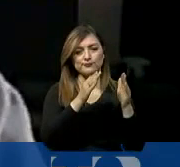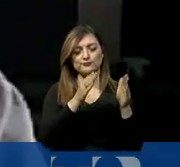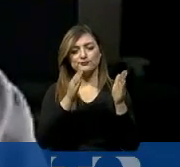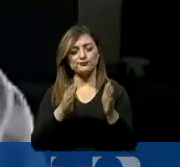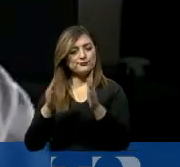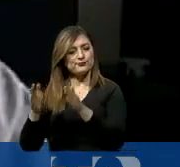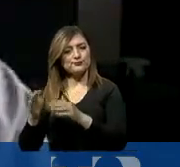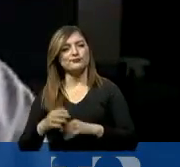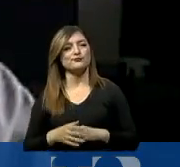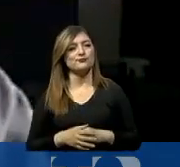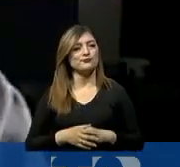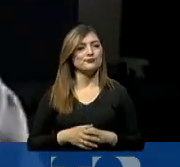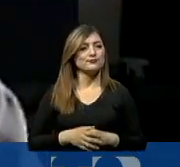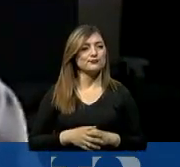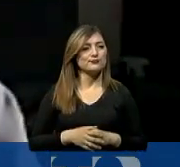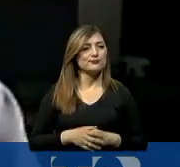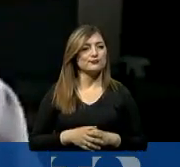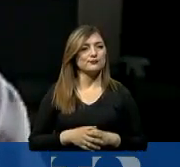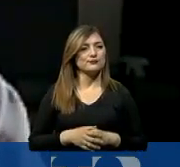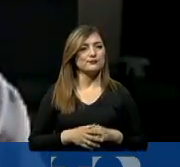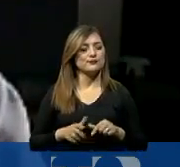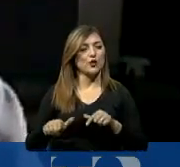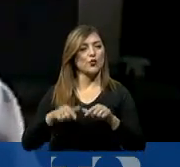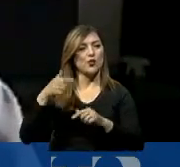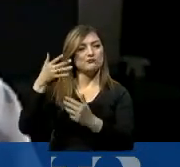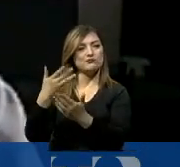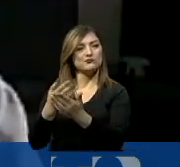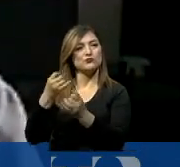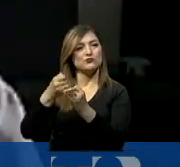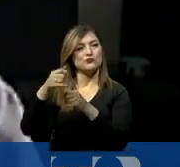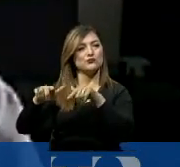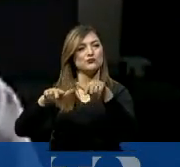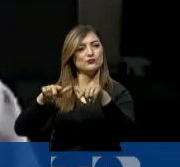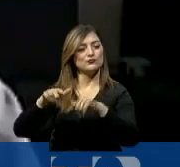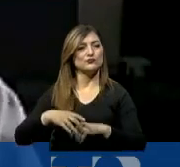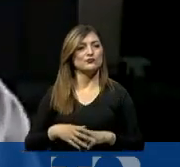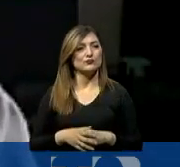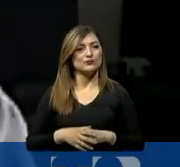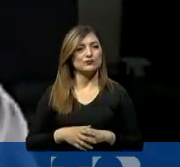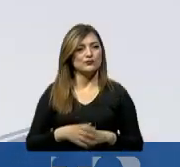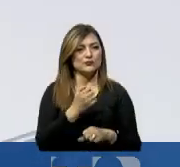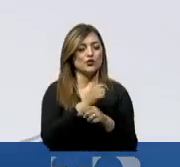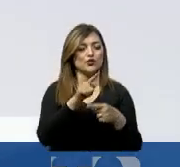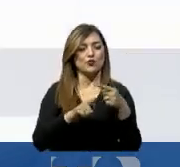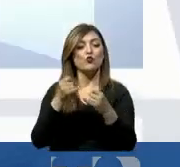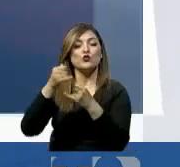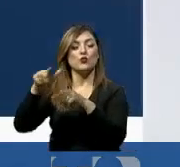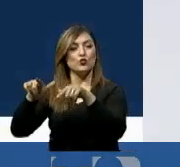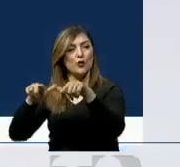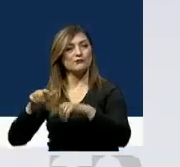CETAD debería ser el último espacio al que llegue una persona que no logró trabajar un proceso de deshabituación al consumo. Agrega